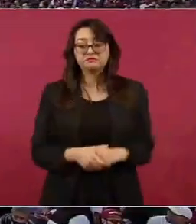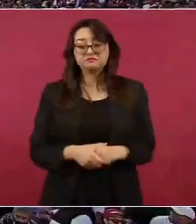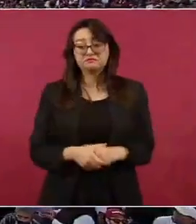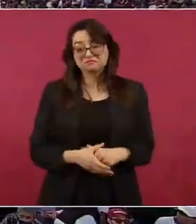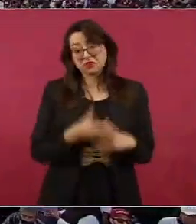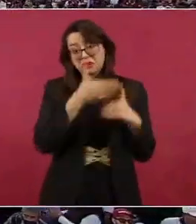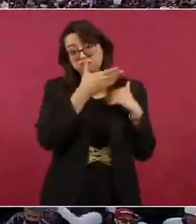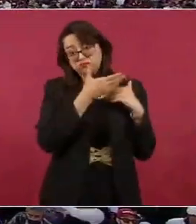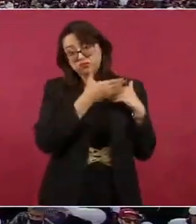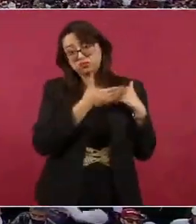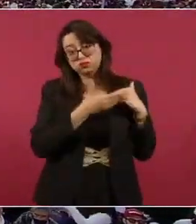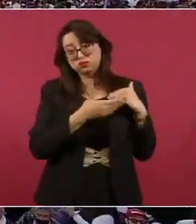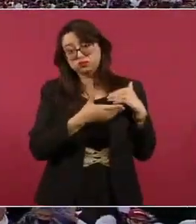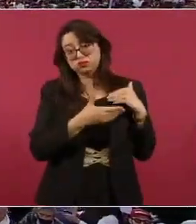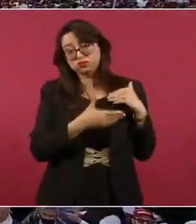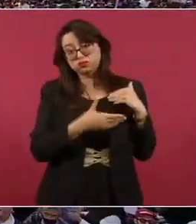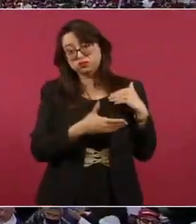entonces